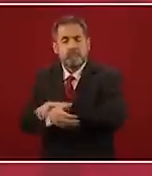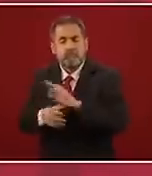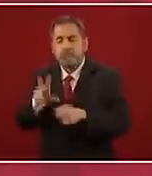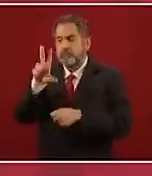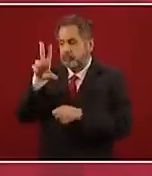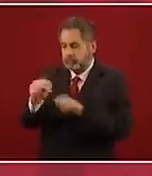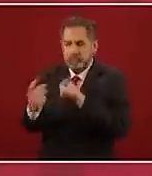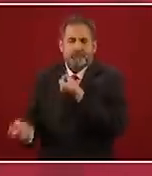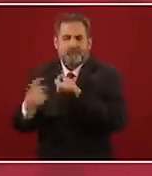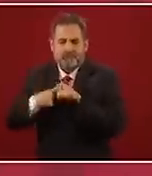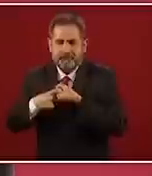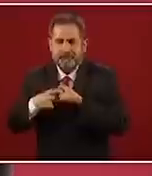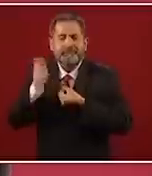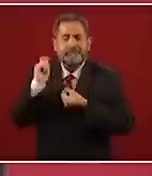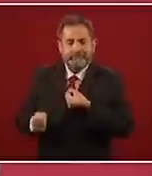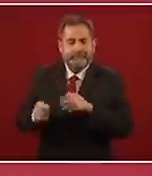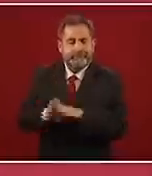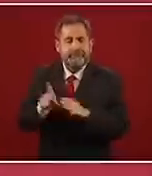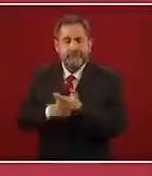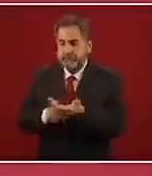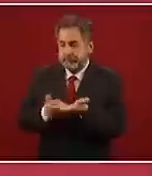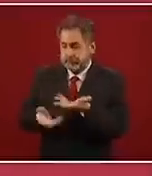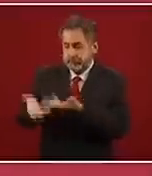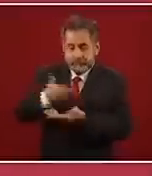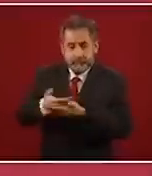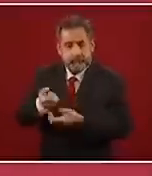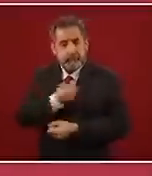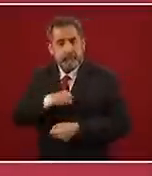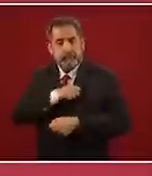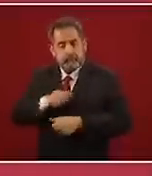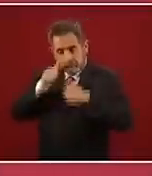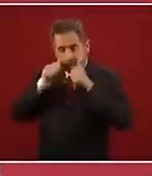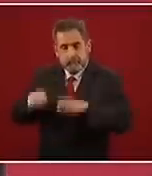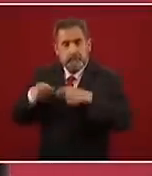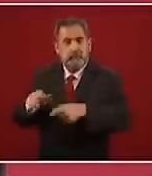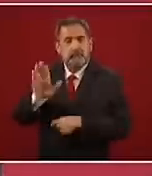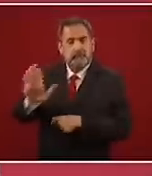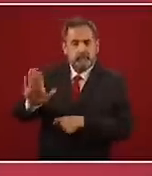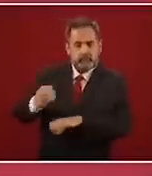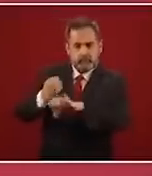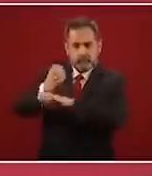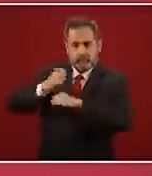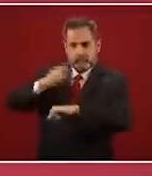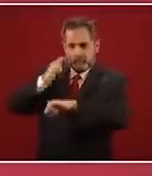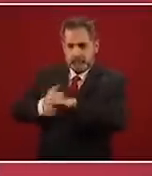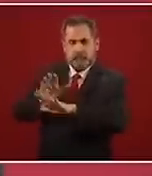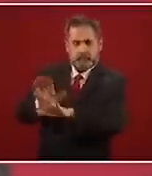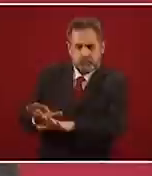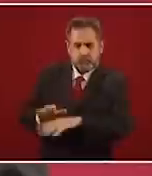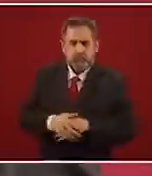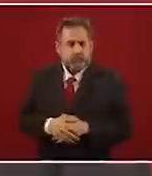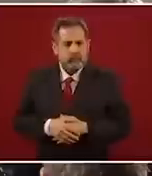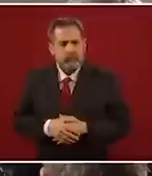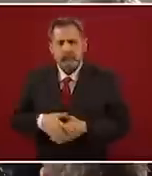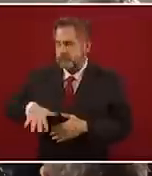no adhesión, que significa que los servicios de salud los siga prestando la entidad federativa. En eso estamos. Como